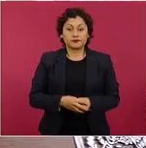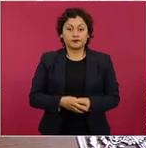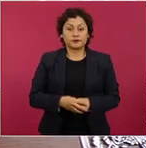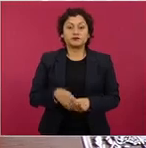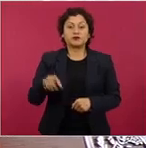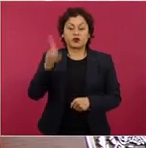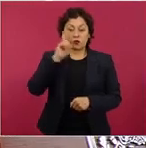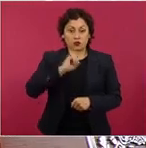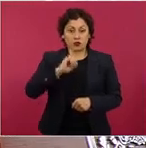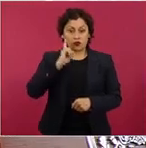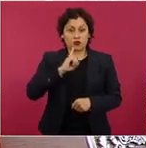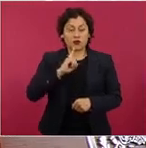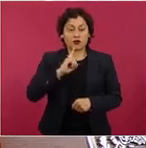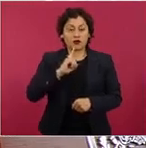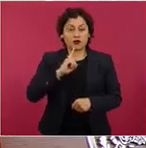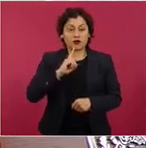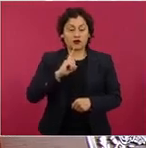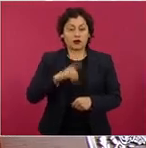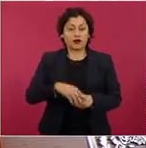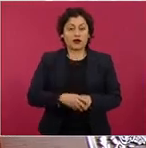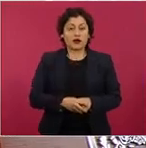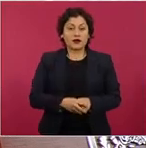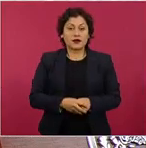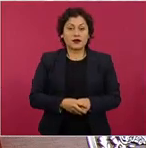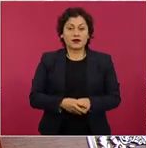Gabriel Orozco, que es el